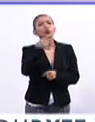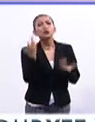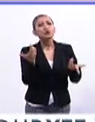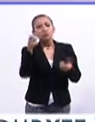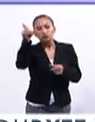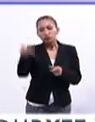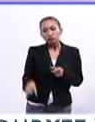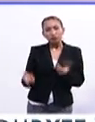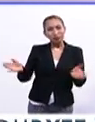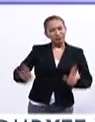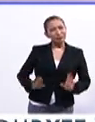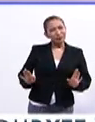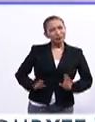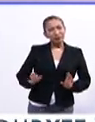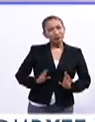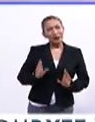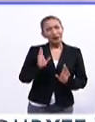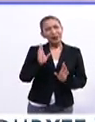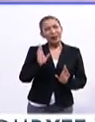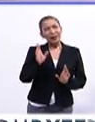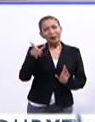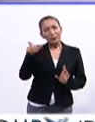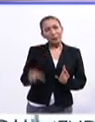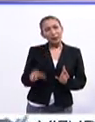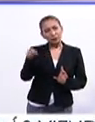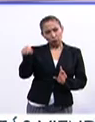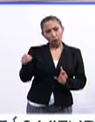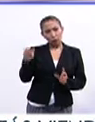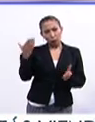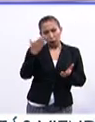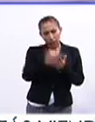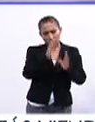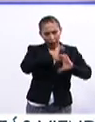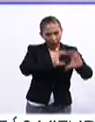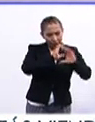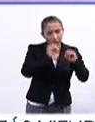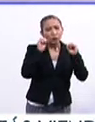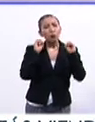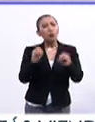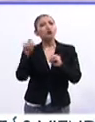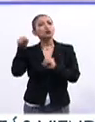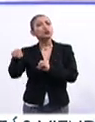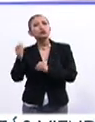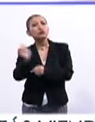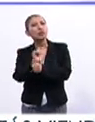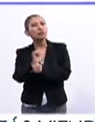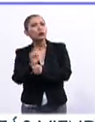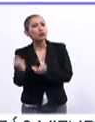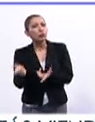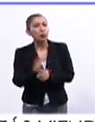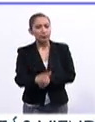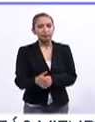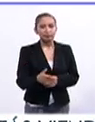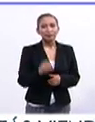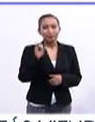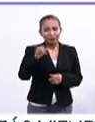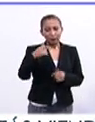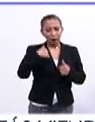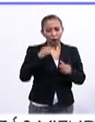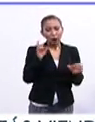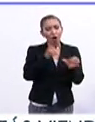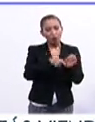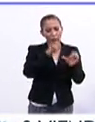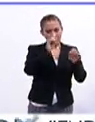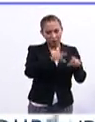las s sebastián papas es una parte coral o tiene un papel si yo soy